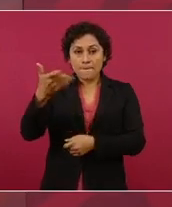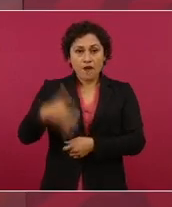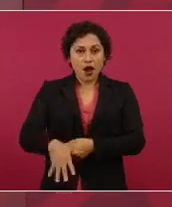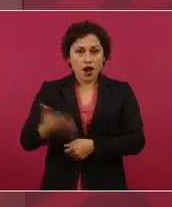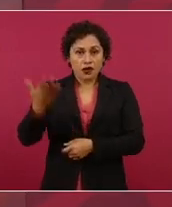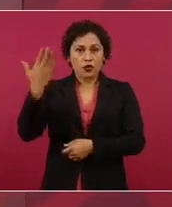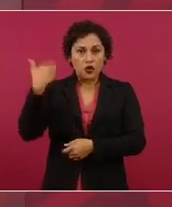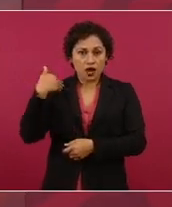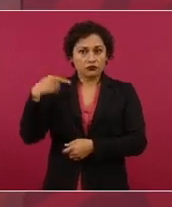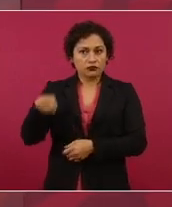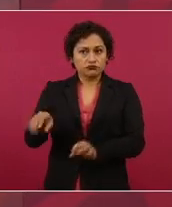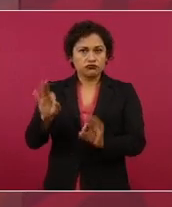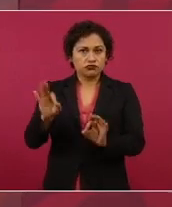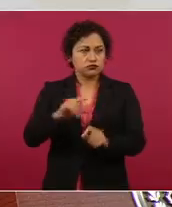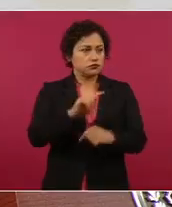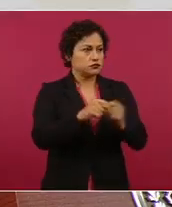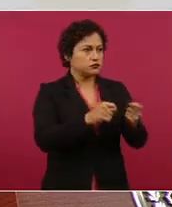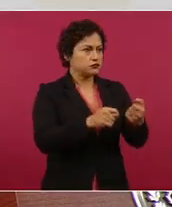las tiendas